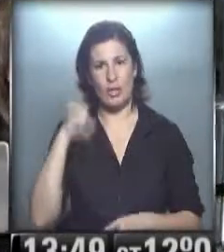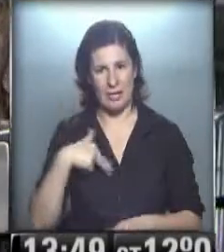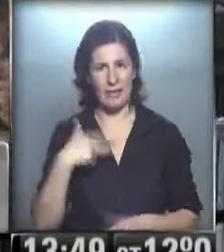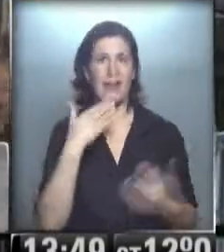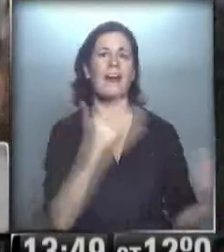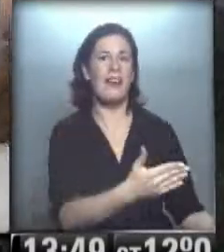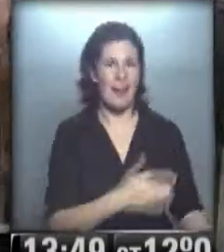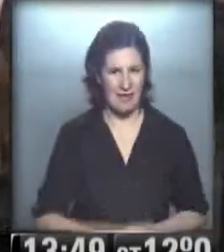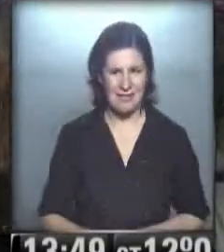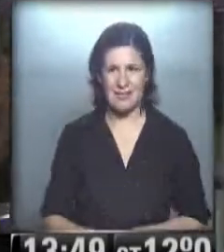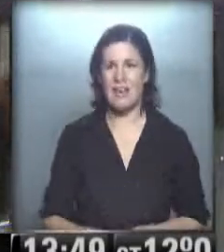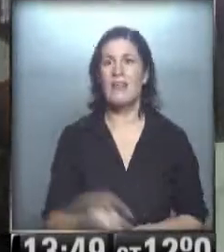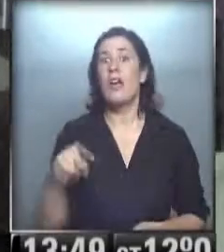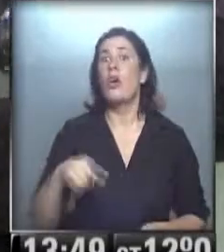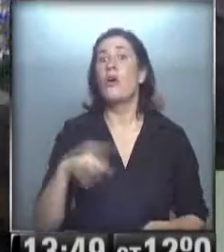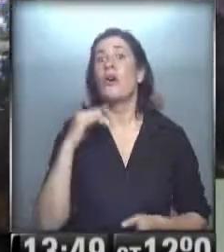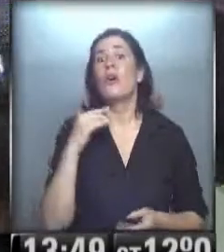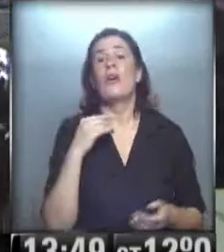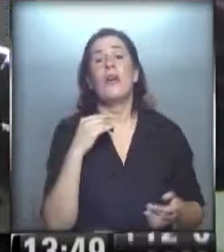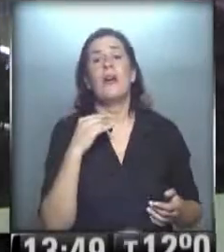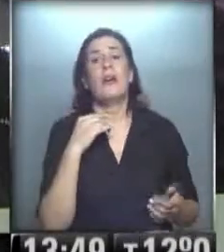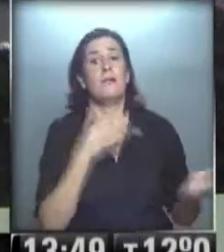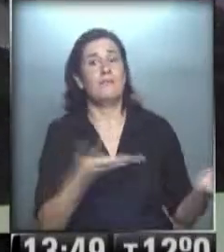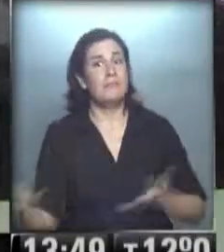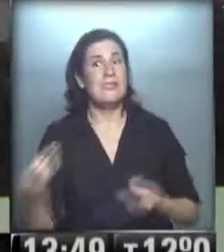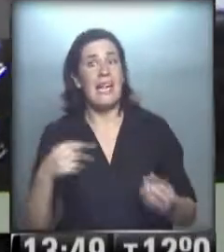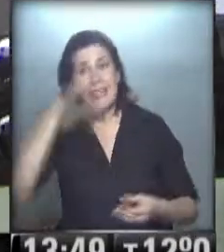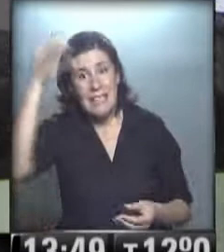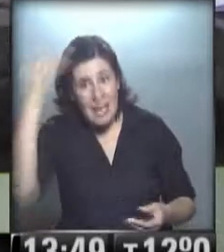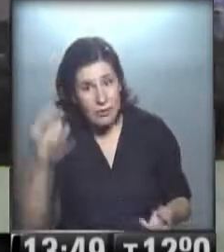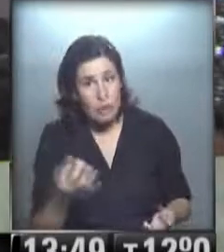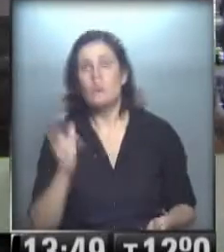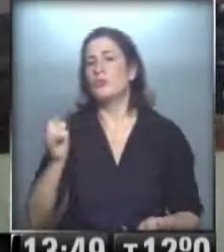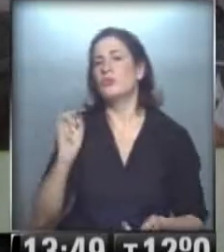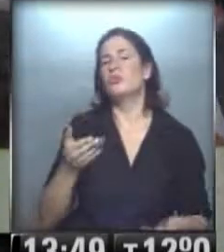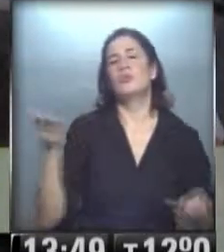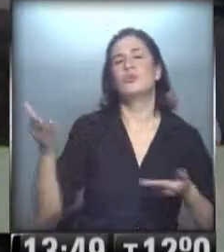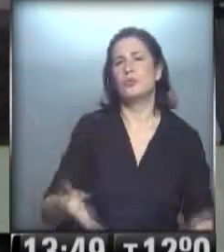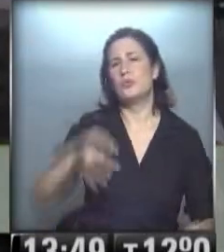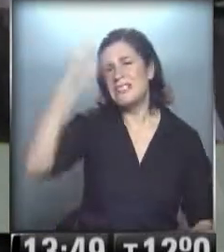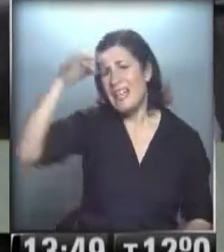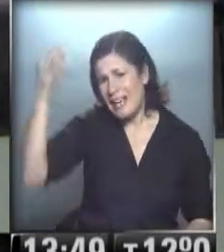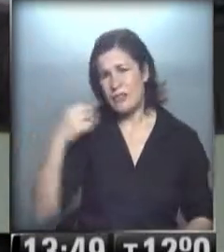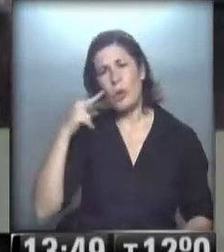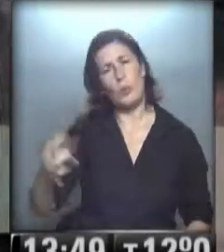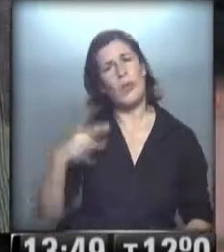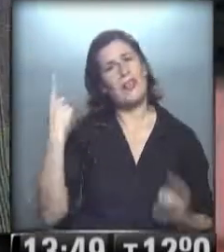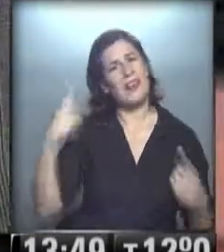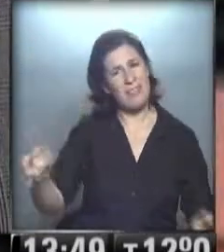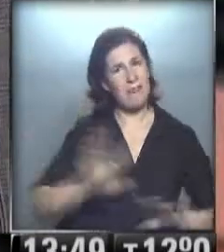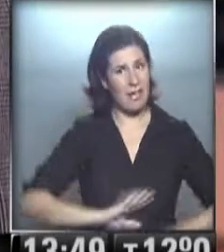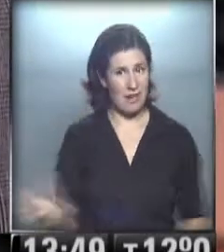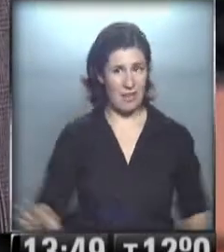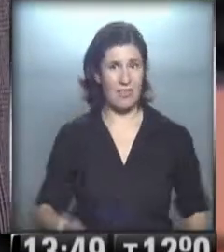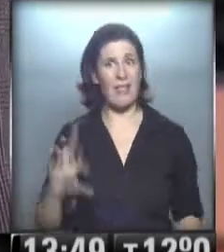Alejo nos invita al teatro, Roberto. Sí, Buenos Aires Polo Circo. Los invito al teatro y a ver algo muy particular, que para ello tienen que ir los lunes a